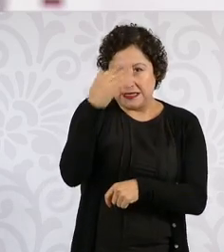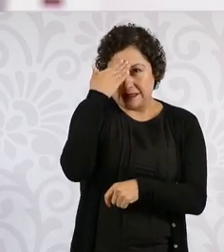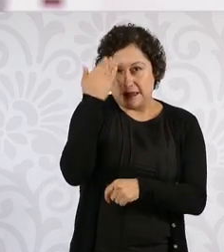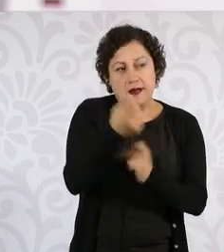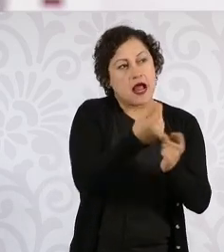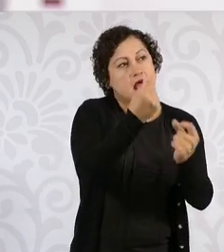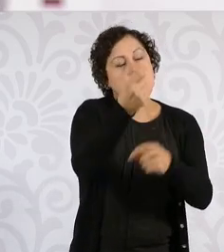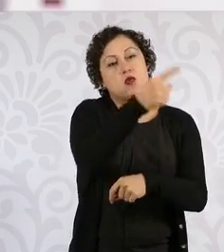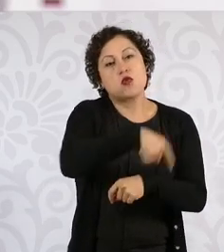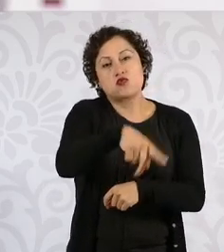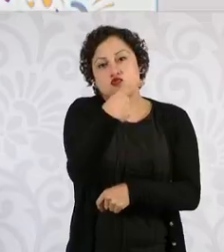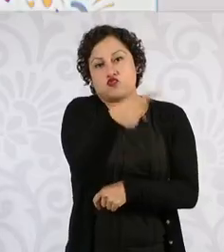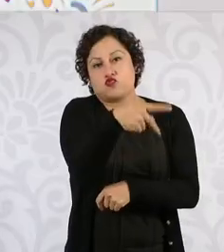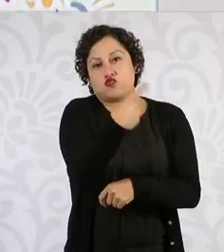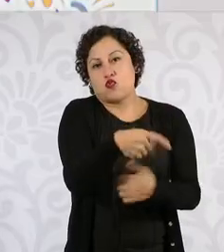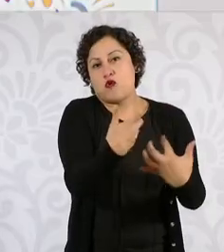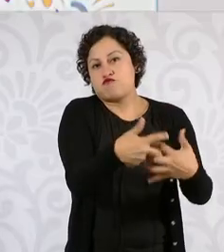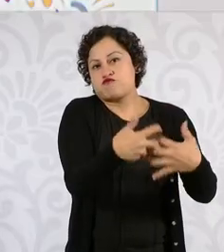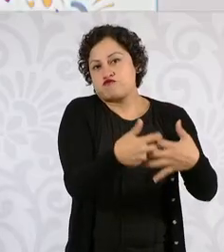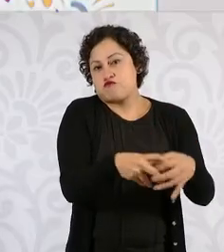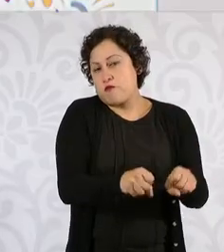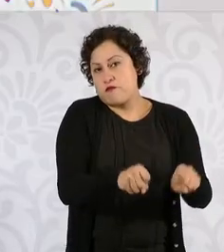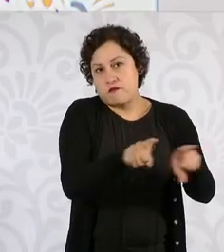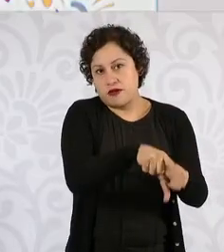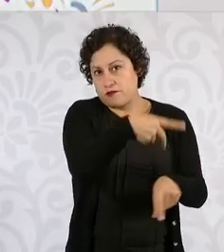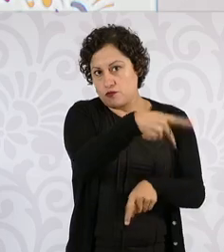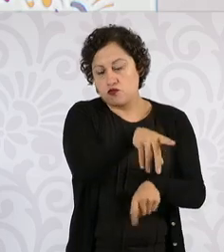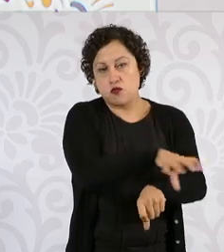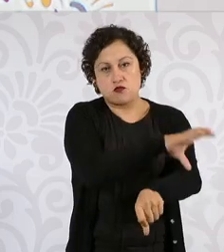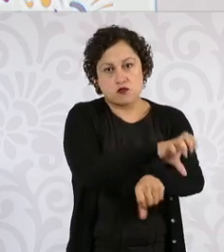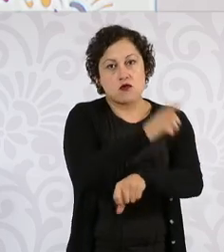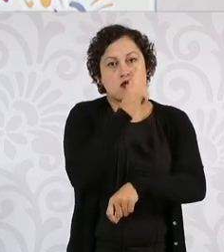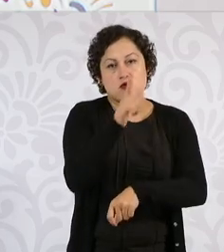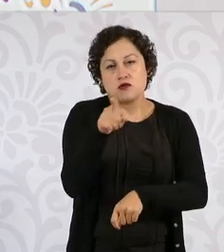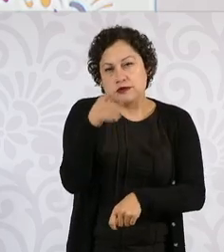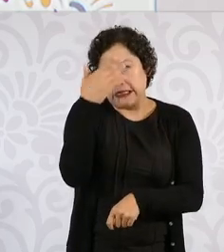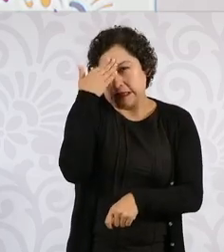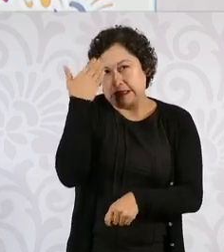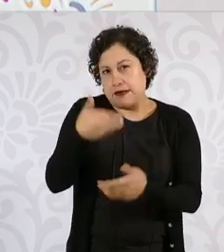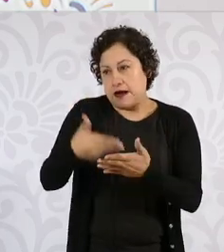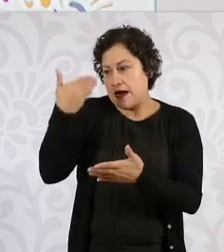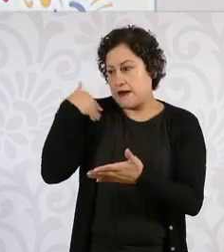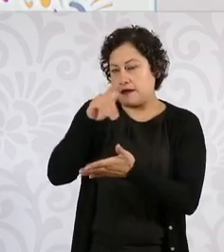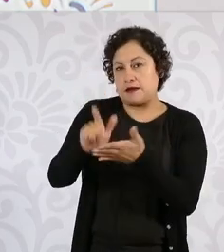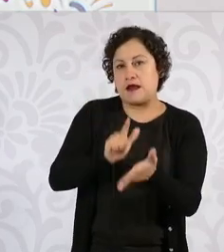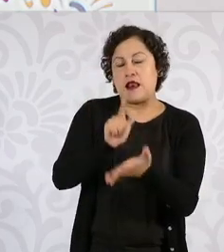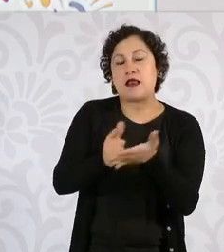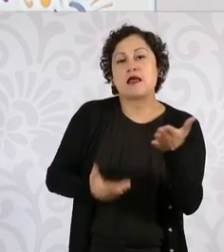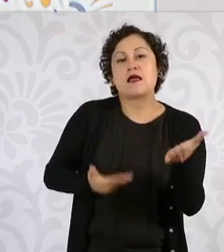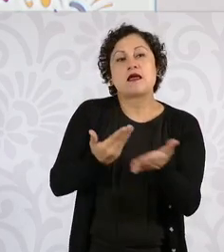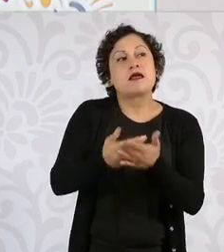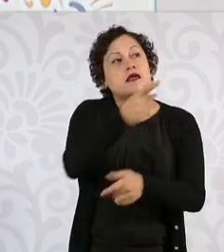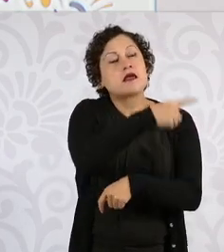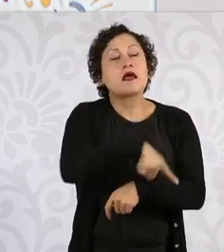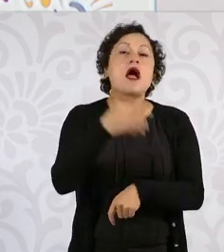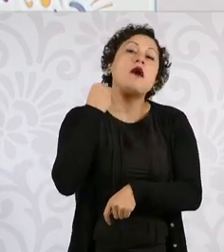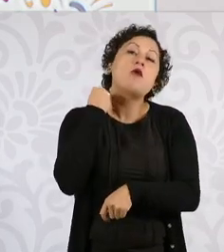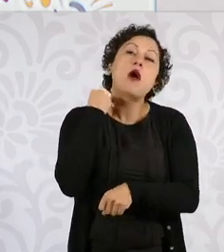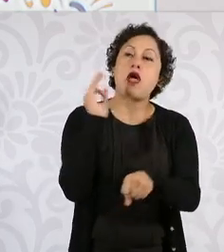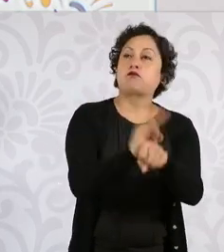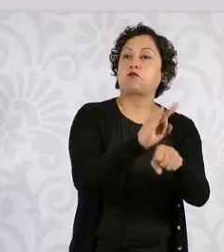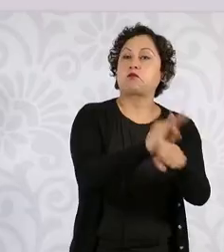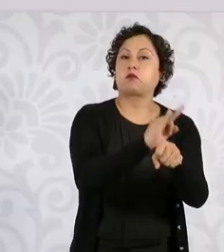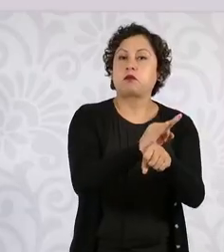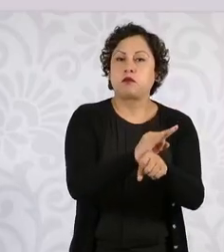estado, hay muchos amparos relacionados con estos planteamientos. Nuestro objetivo no es pelearnos con el sector